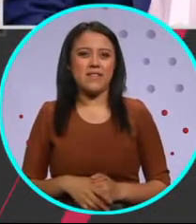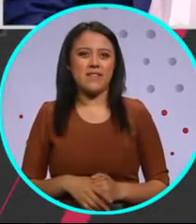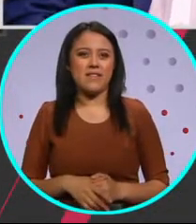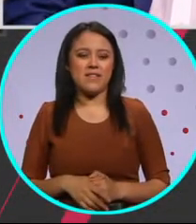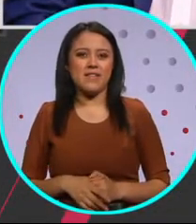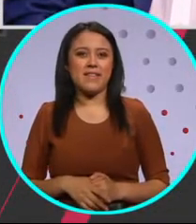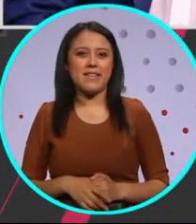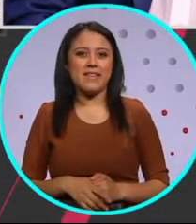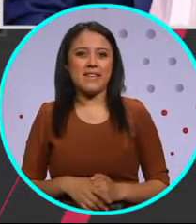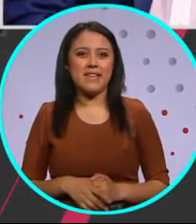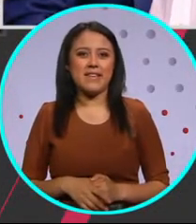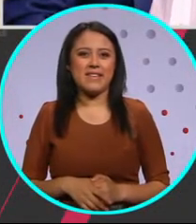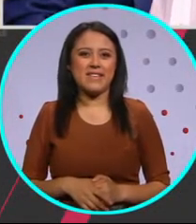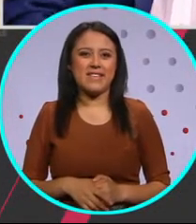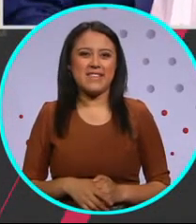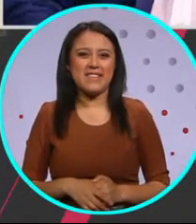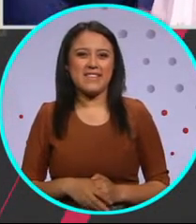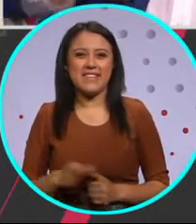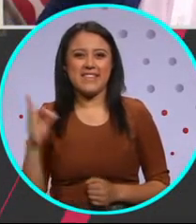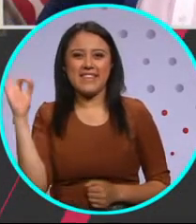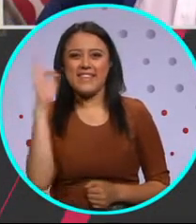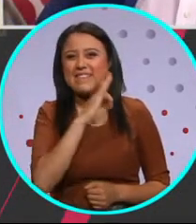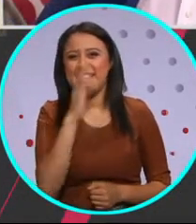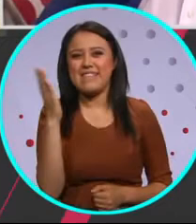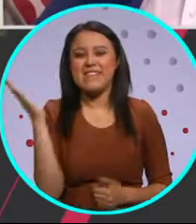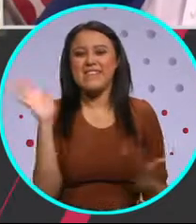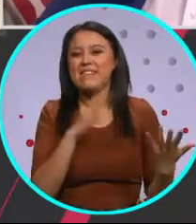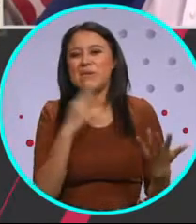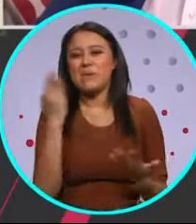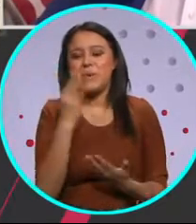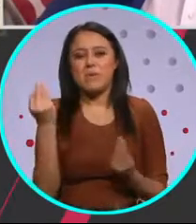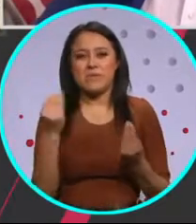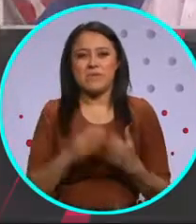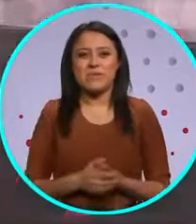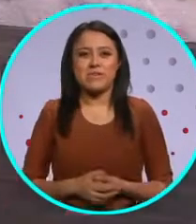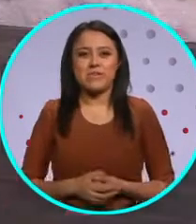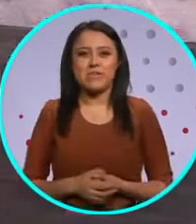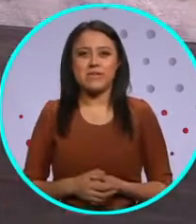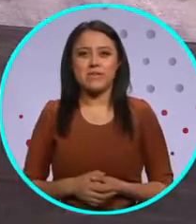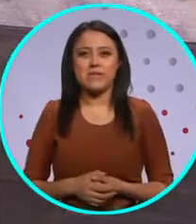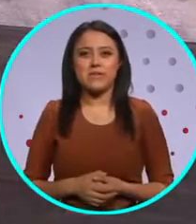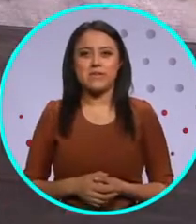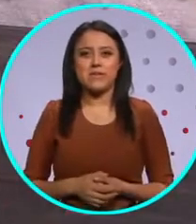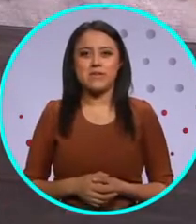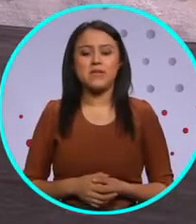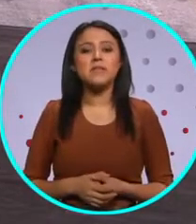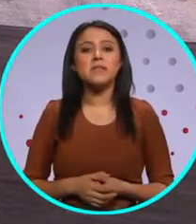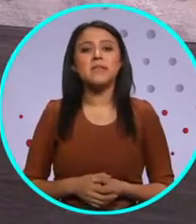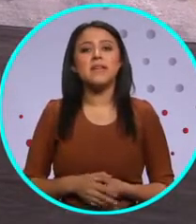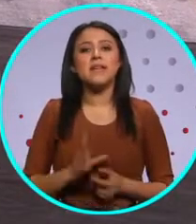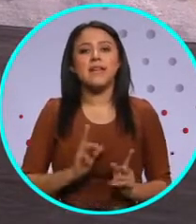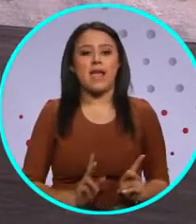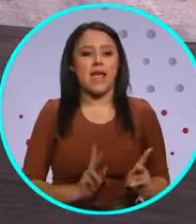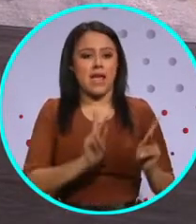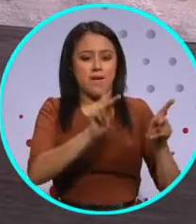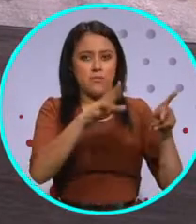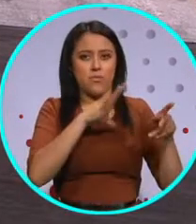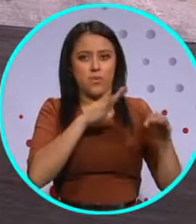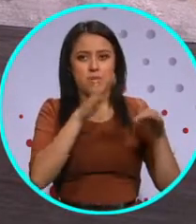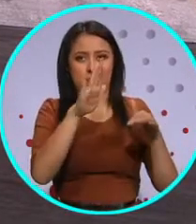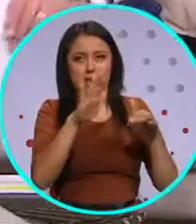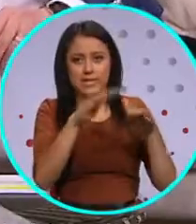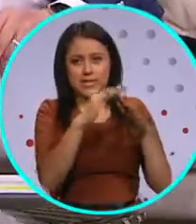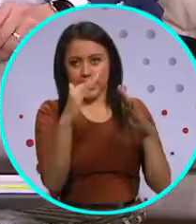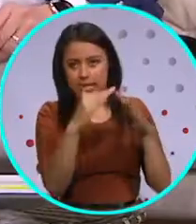perfume de bueno hasta entonces el puente sirve de casitas y capi